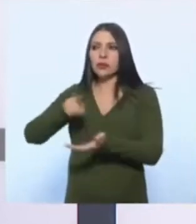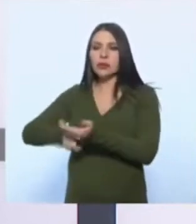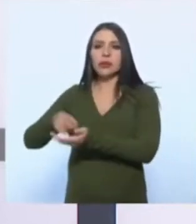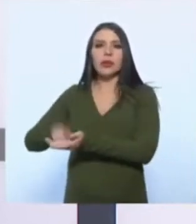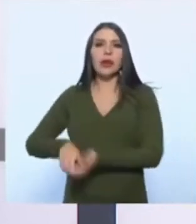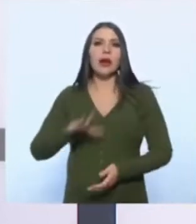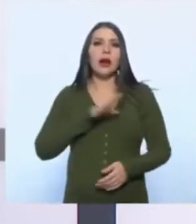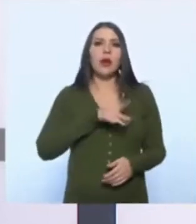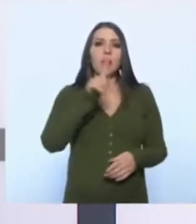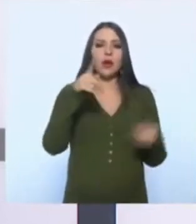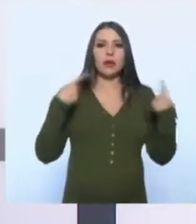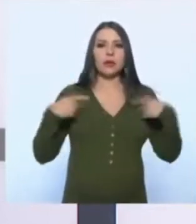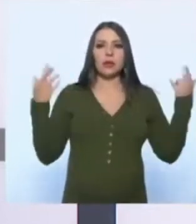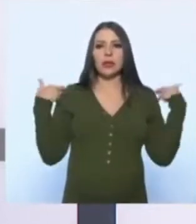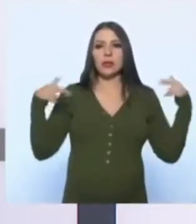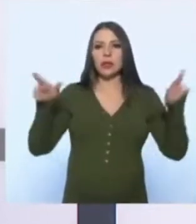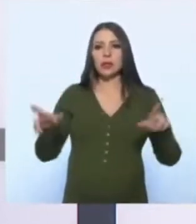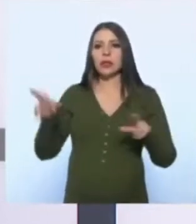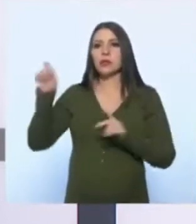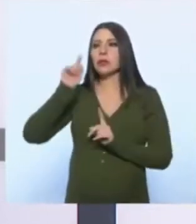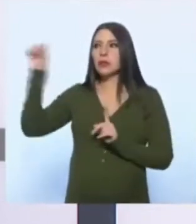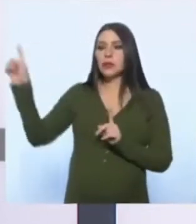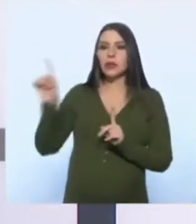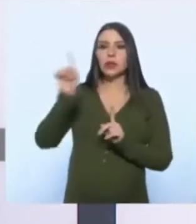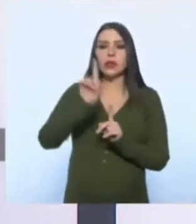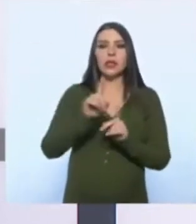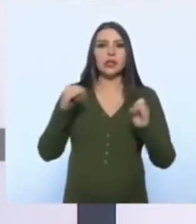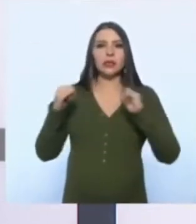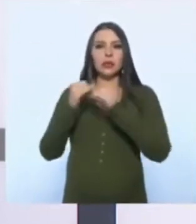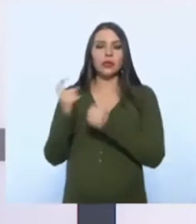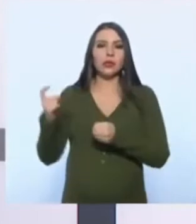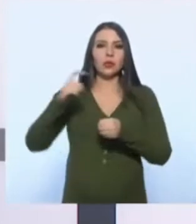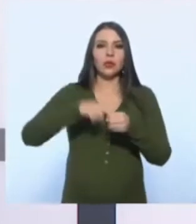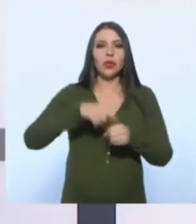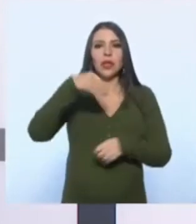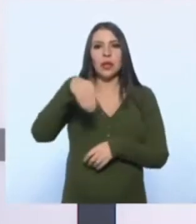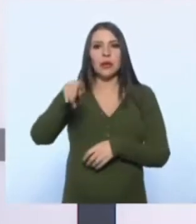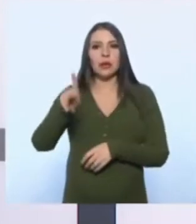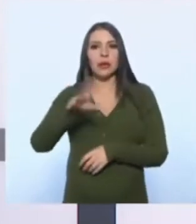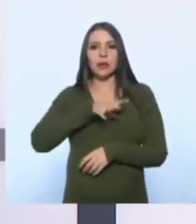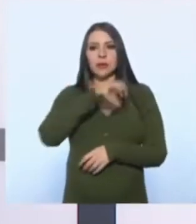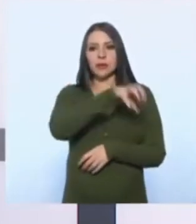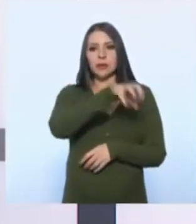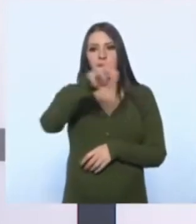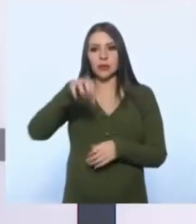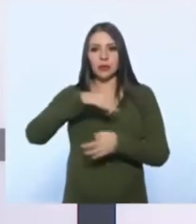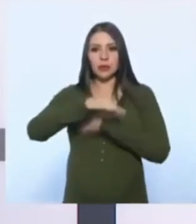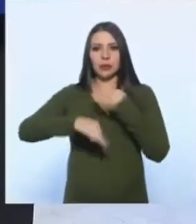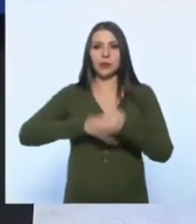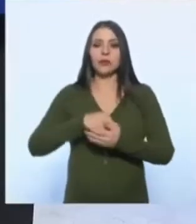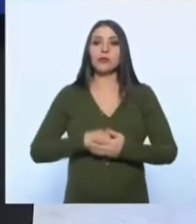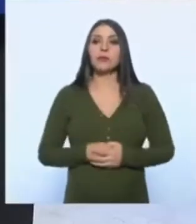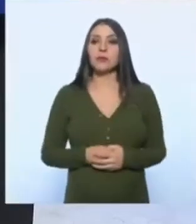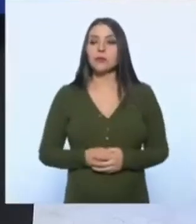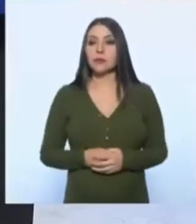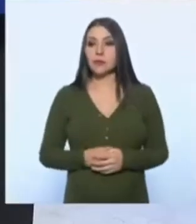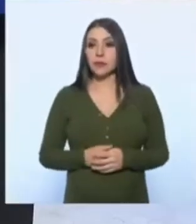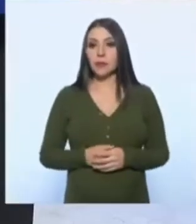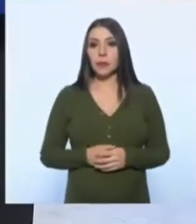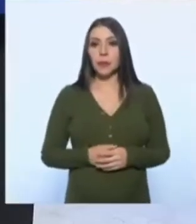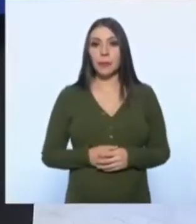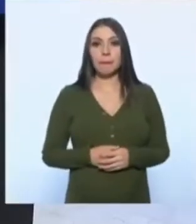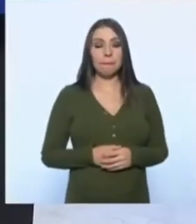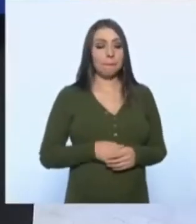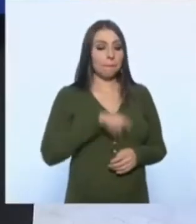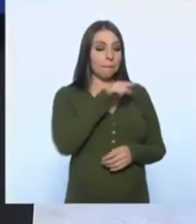van a tener un representante de esta Defensoría Pública en los ministerios. Sí. Bien, entonces, esta persona que se dedique